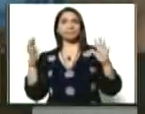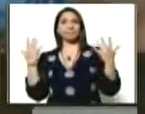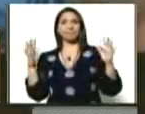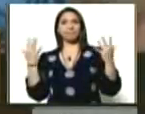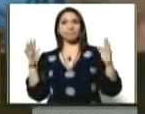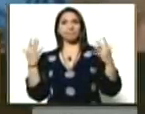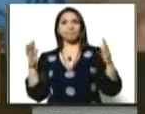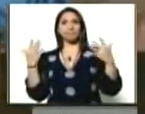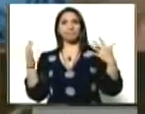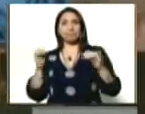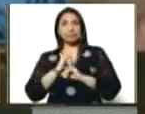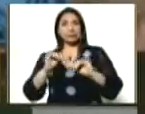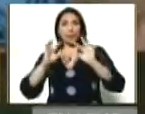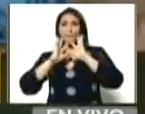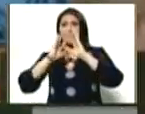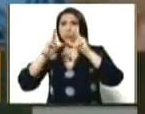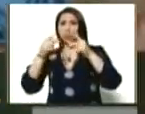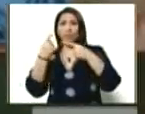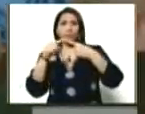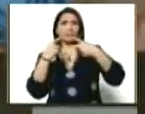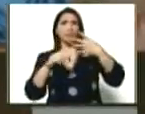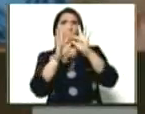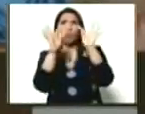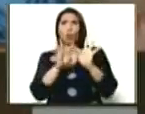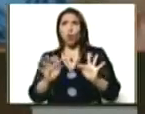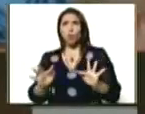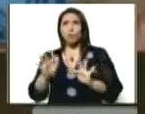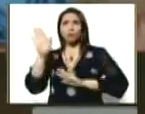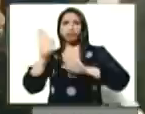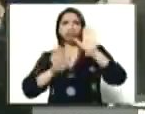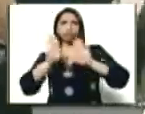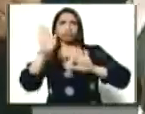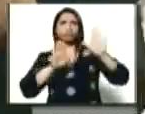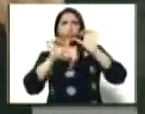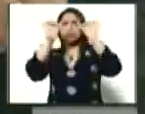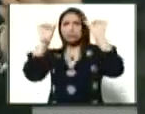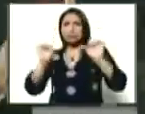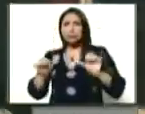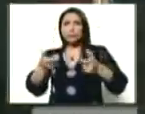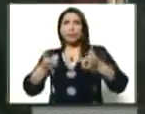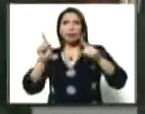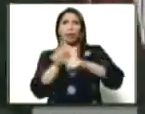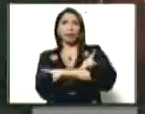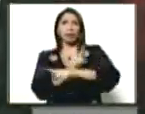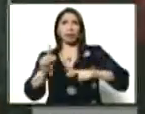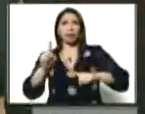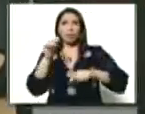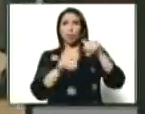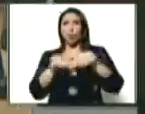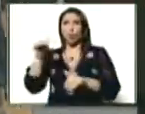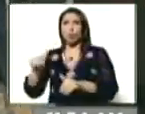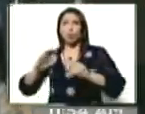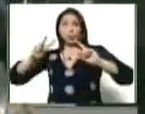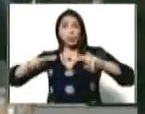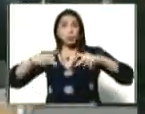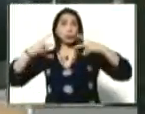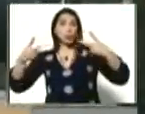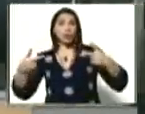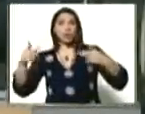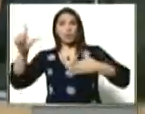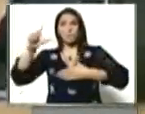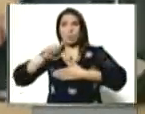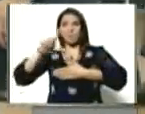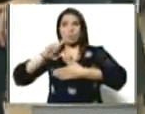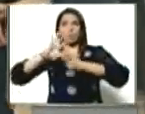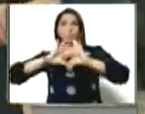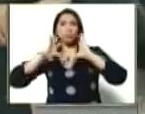Se darán a conocer las distintas modalidades de auditoría del sistema automatizado de votación, el cual es vanguardia en América Latina y el